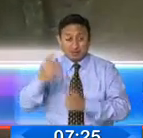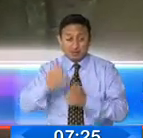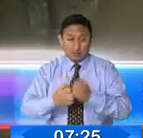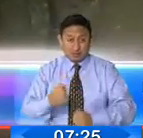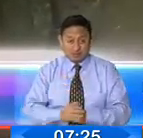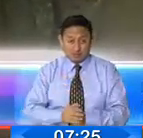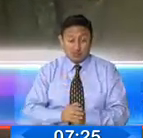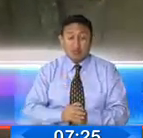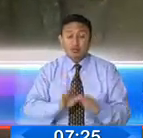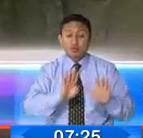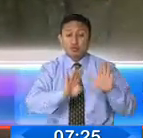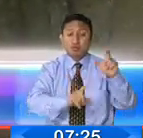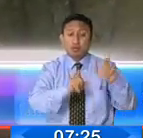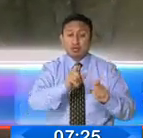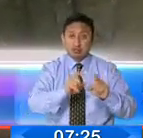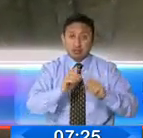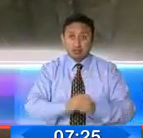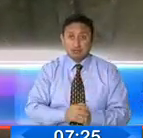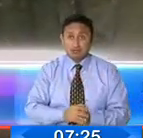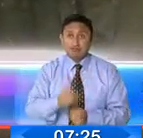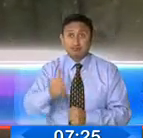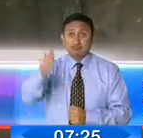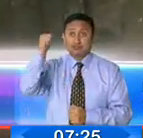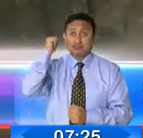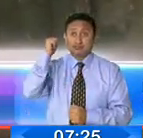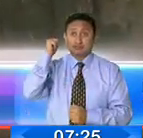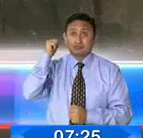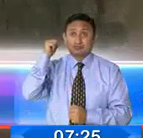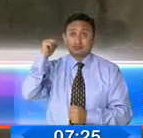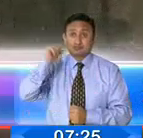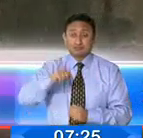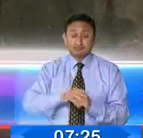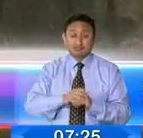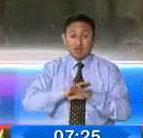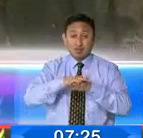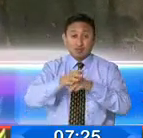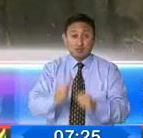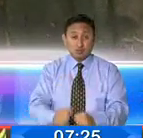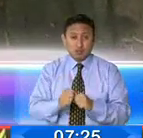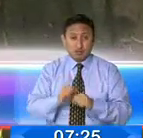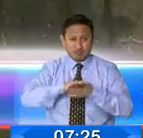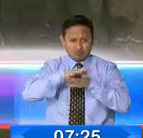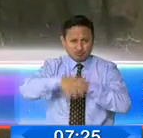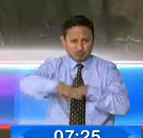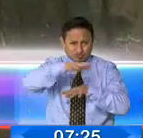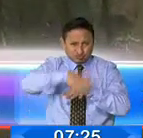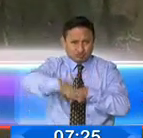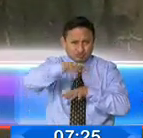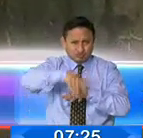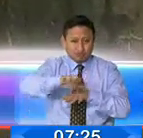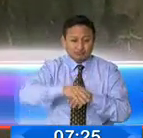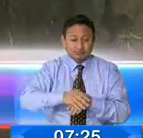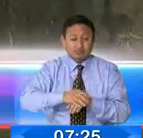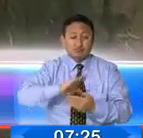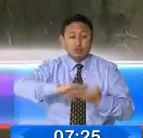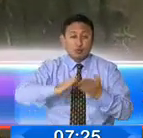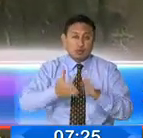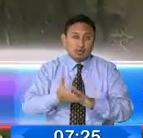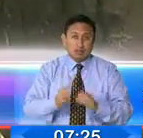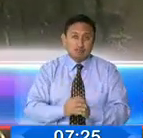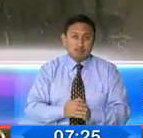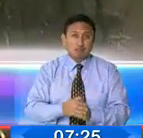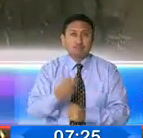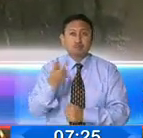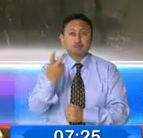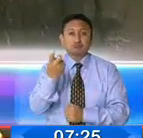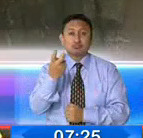afectadas, 9 personas evacuadas, y ustedes ven a mis espaldas todavía el caudal y la fuerza del agua. Han dicho a la comunidad que serían alrededor de